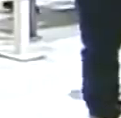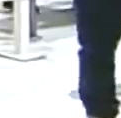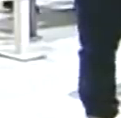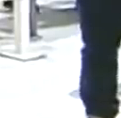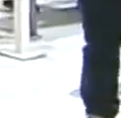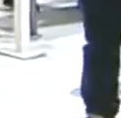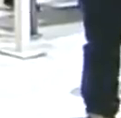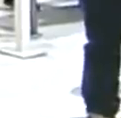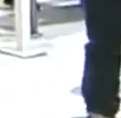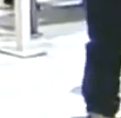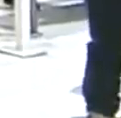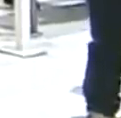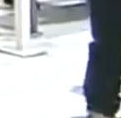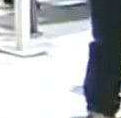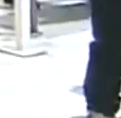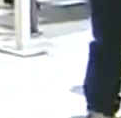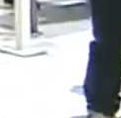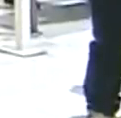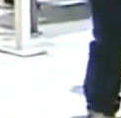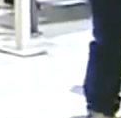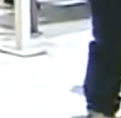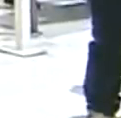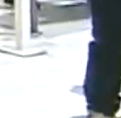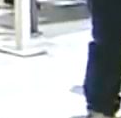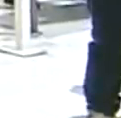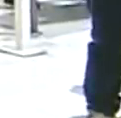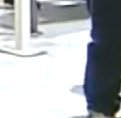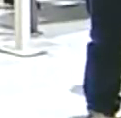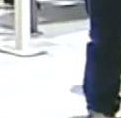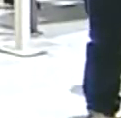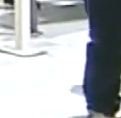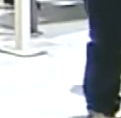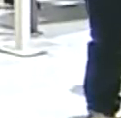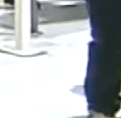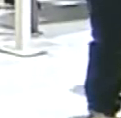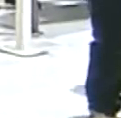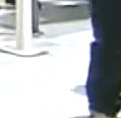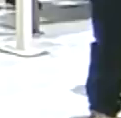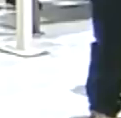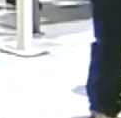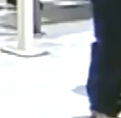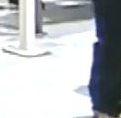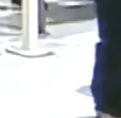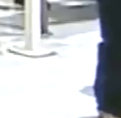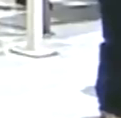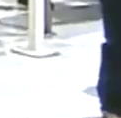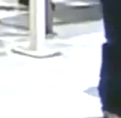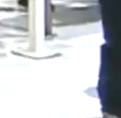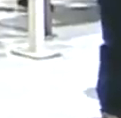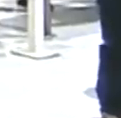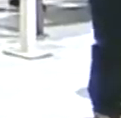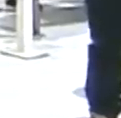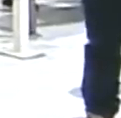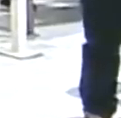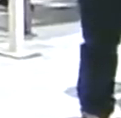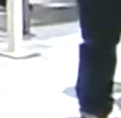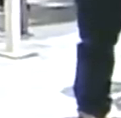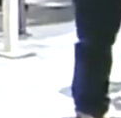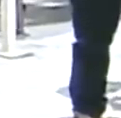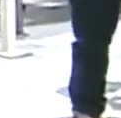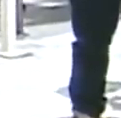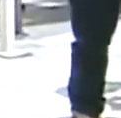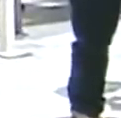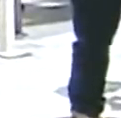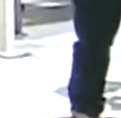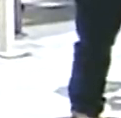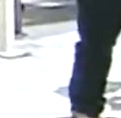estamos en la empresa Avelino. Aquí está su gerente general, Domingo, y una